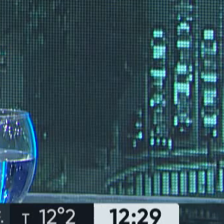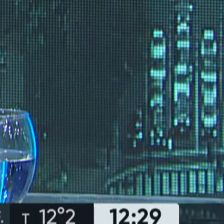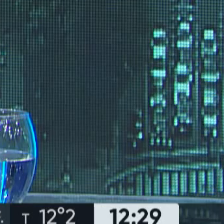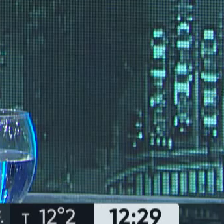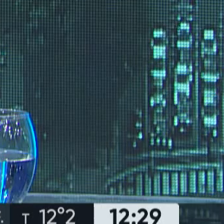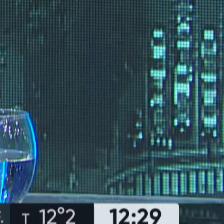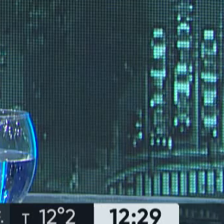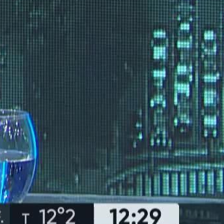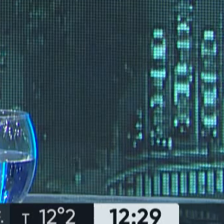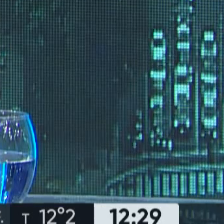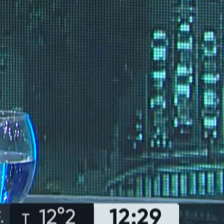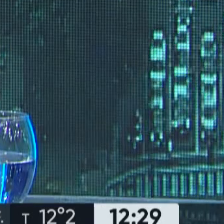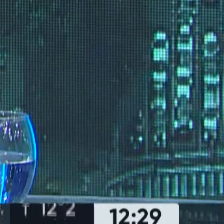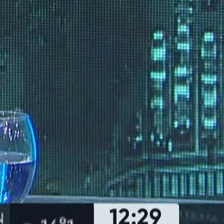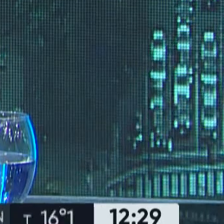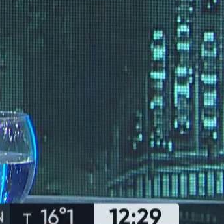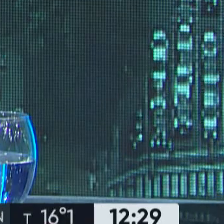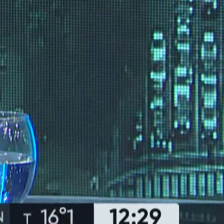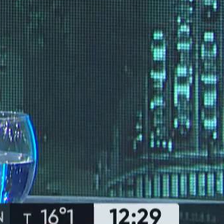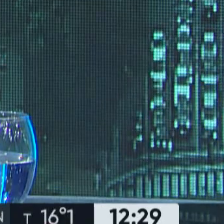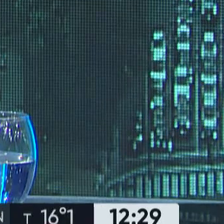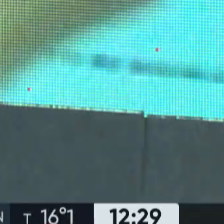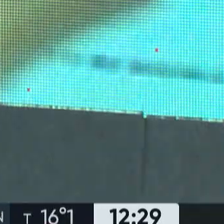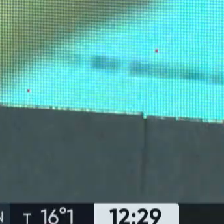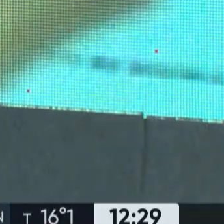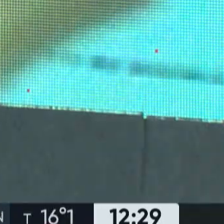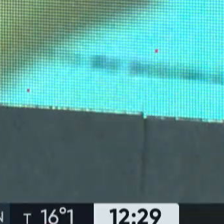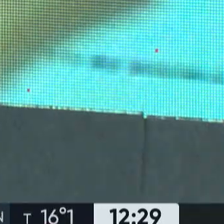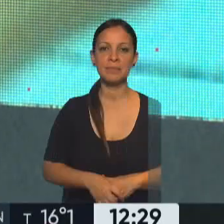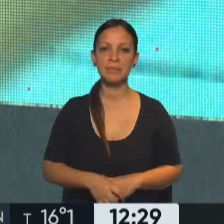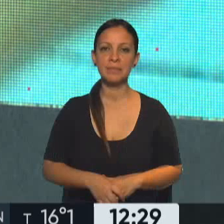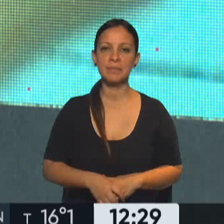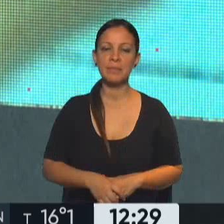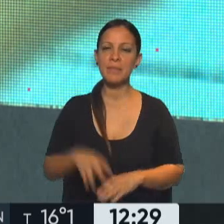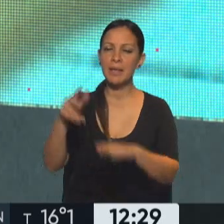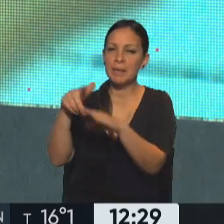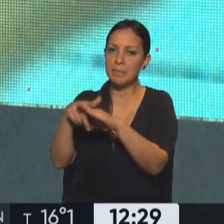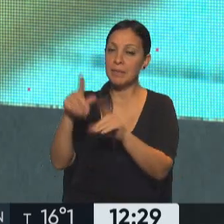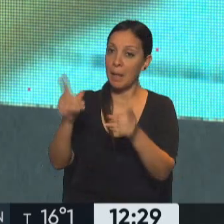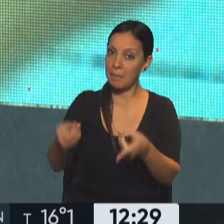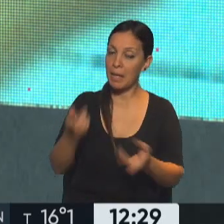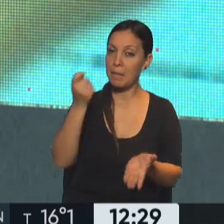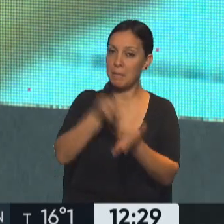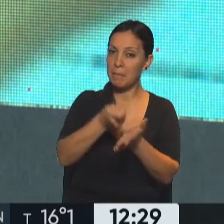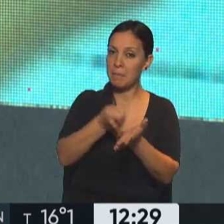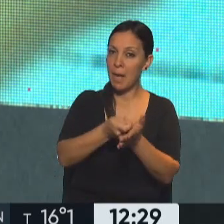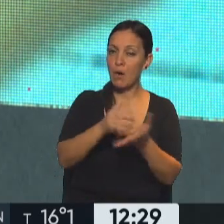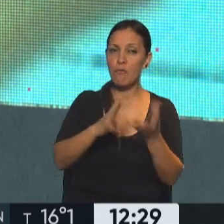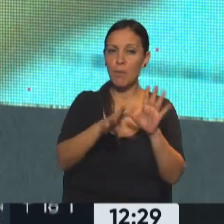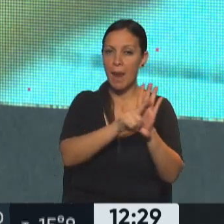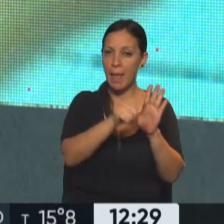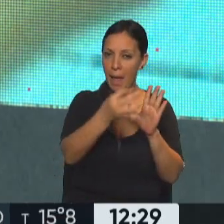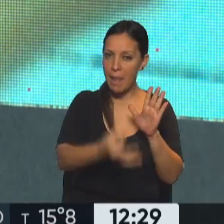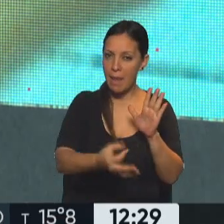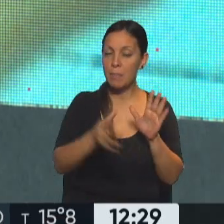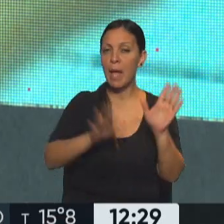que se tiene. No es tan difícil hacerlo, pero es complejo. Ahora te interrumpo, la legalidad del pago también. La legalidad Muchas veces